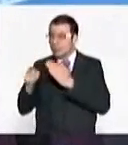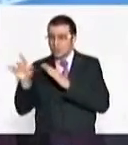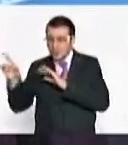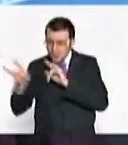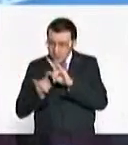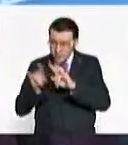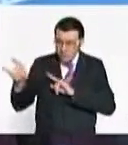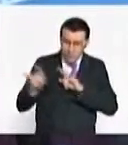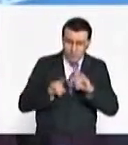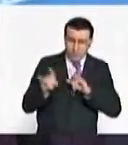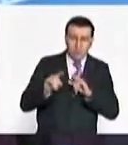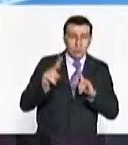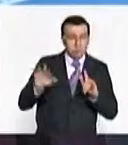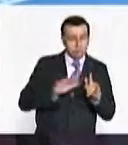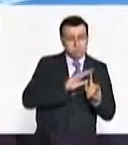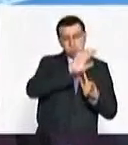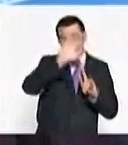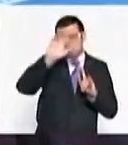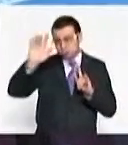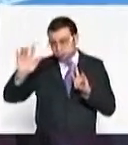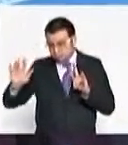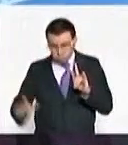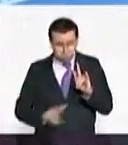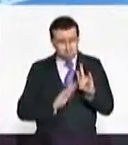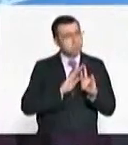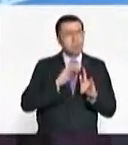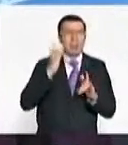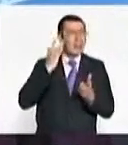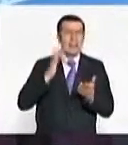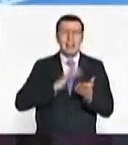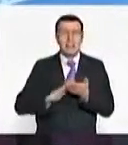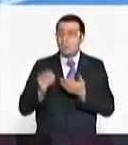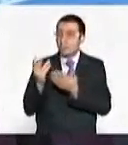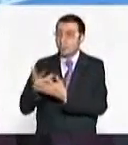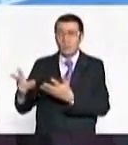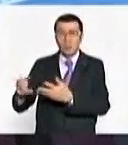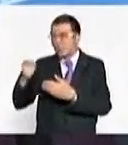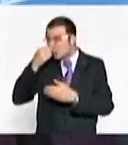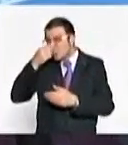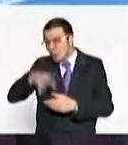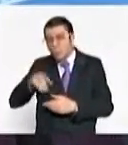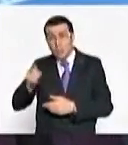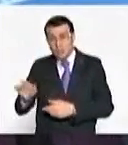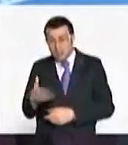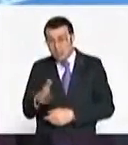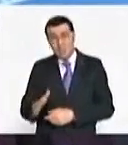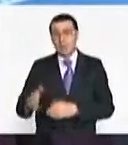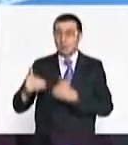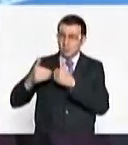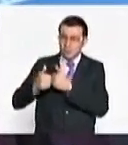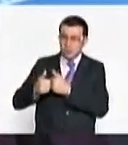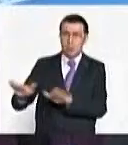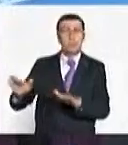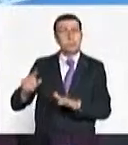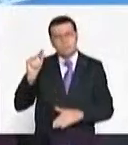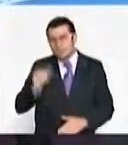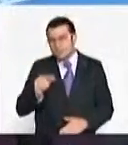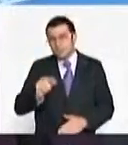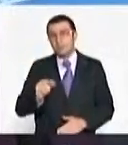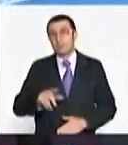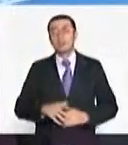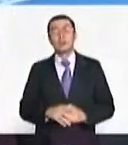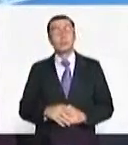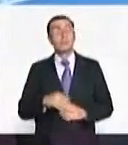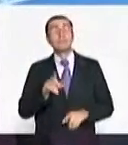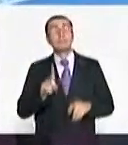decir, lo limpian dos veces para que el omega quede totalmente puro y que las cantidades de esas toxinas sean mínimas, ¿ya? Entonces, muchos omegas